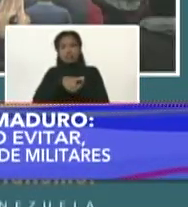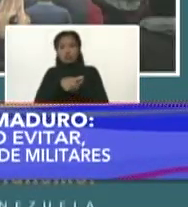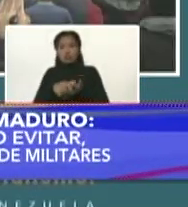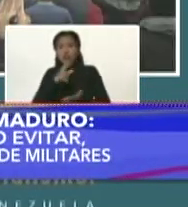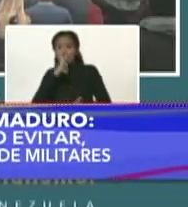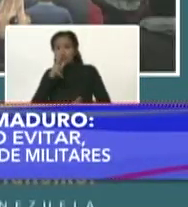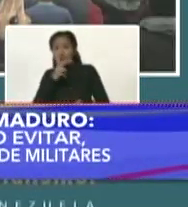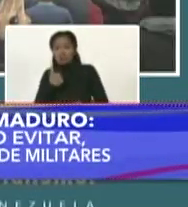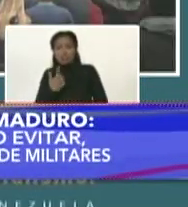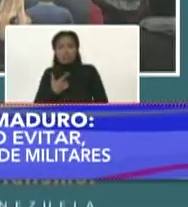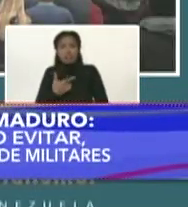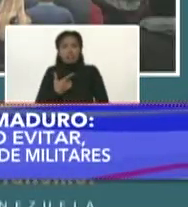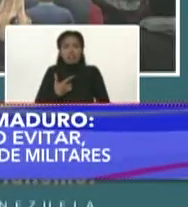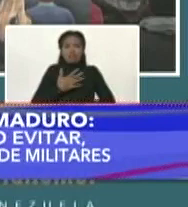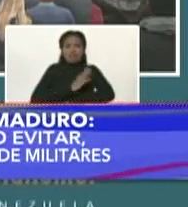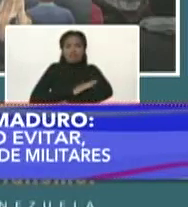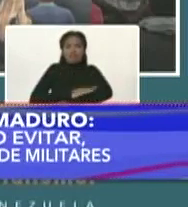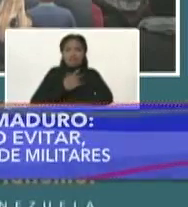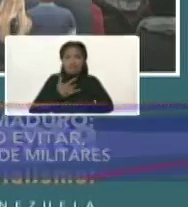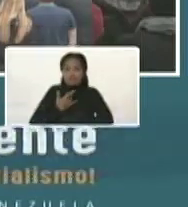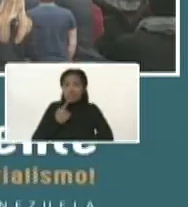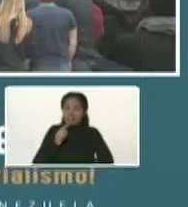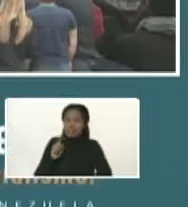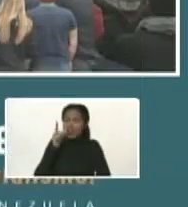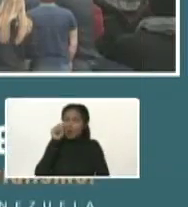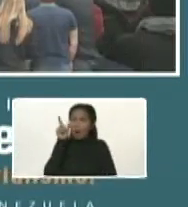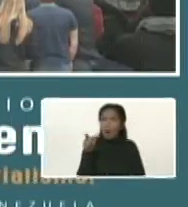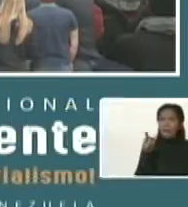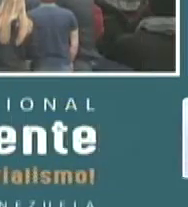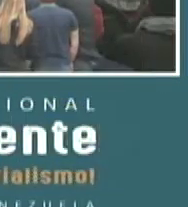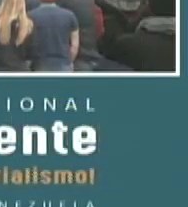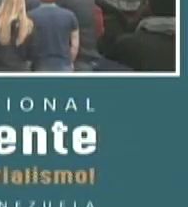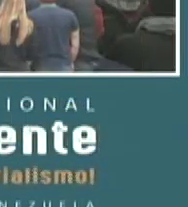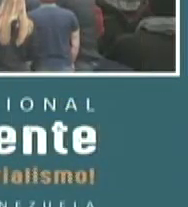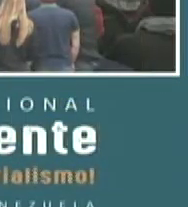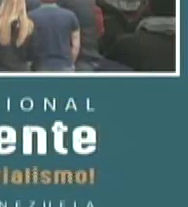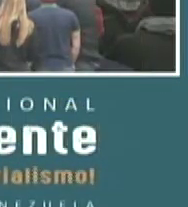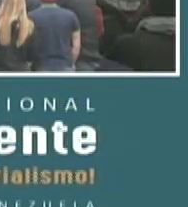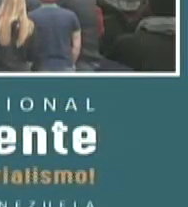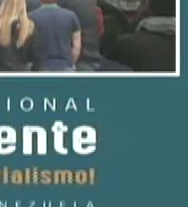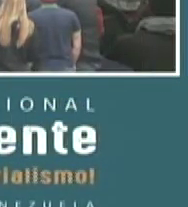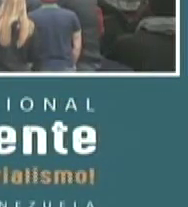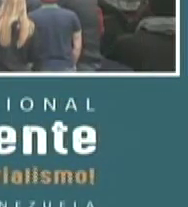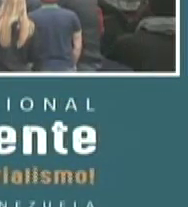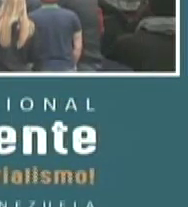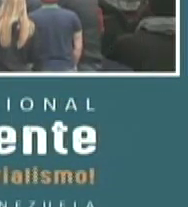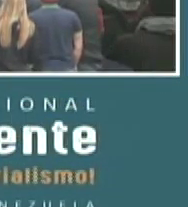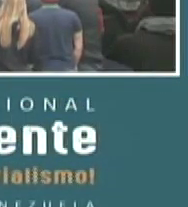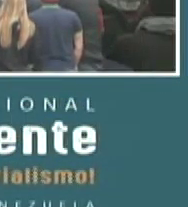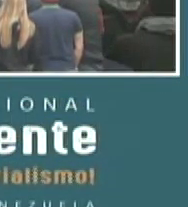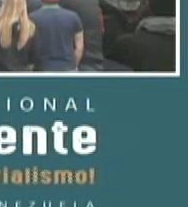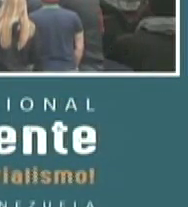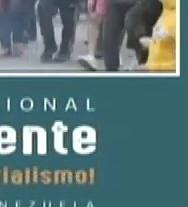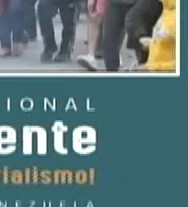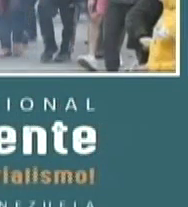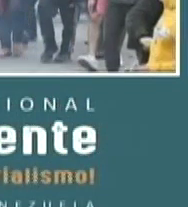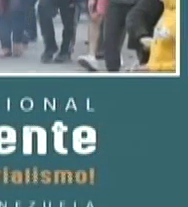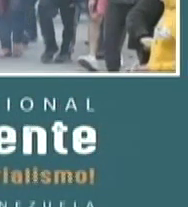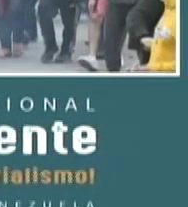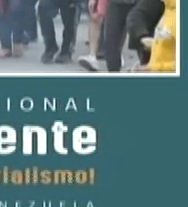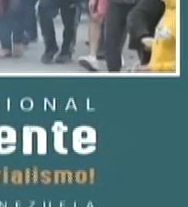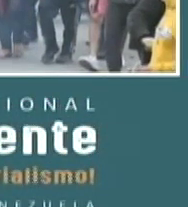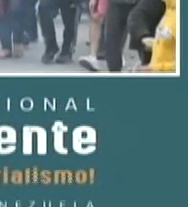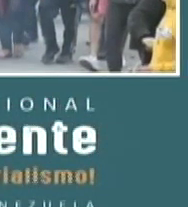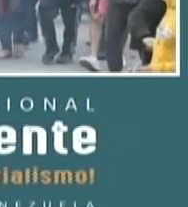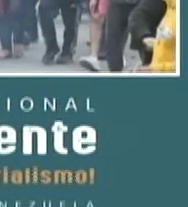la dignidad de esa mujer a decirle a los fascistas, no les tengo miedo, y si tengo que dar mi vida por este proceso de